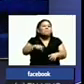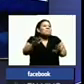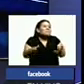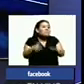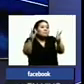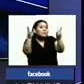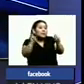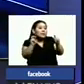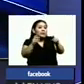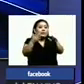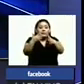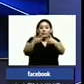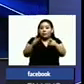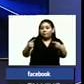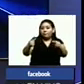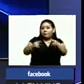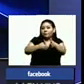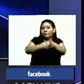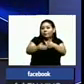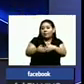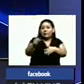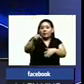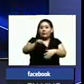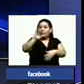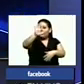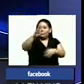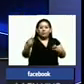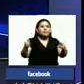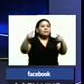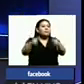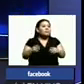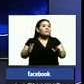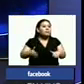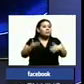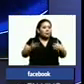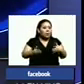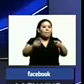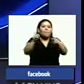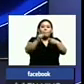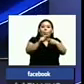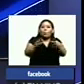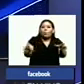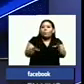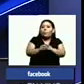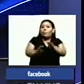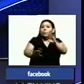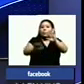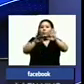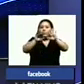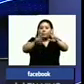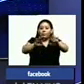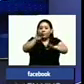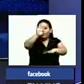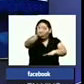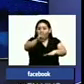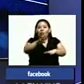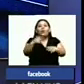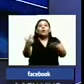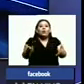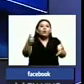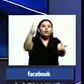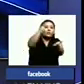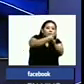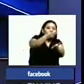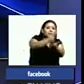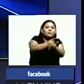Específicamente de la apertura 2019 en esta fecha 5 En la que se anotaron 14 goles Y bueno, vamos